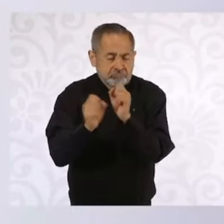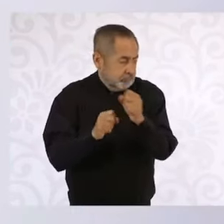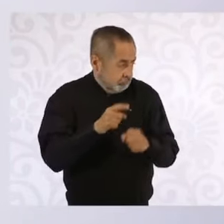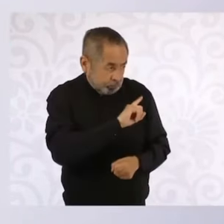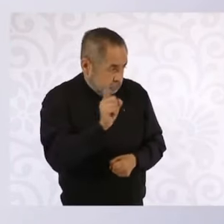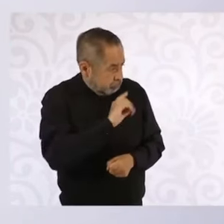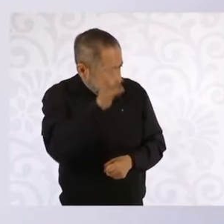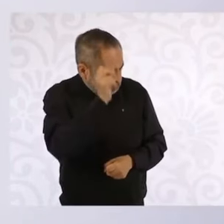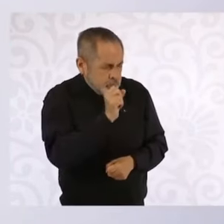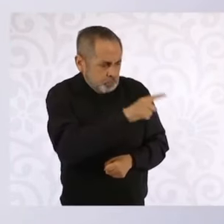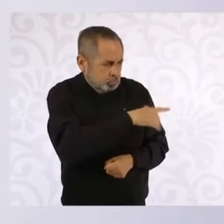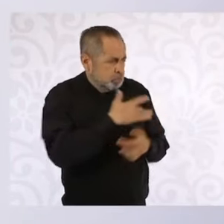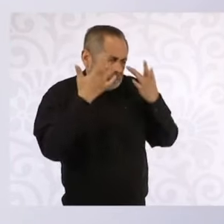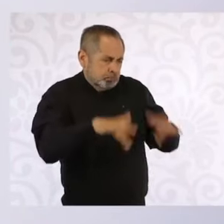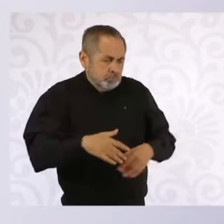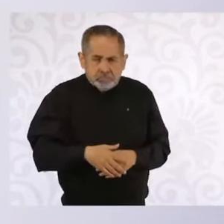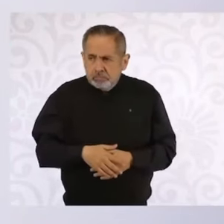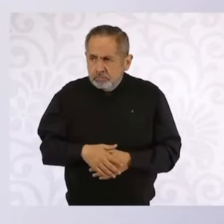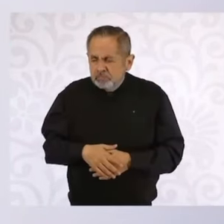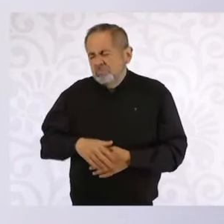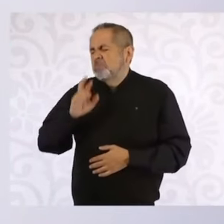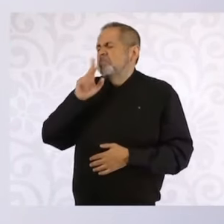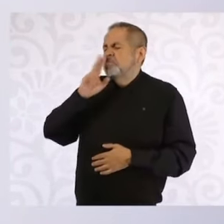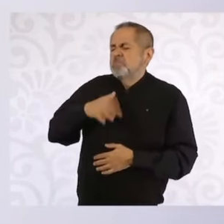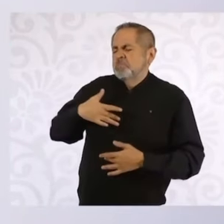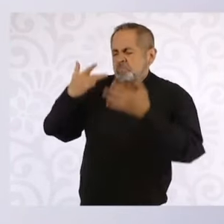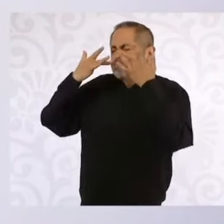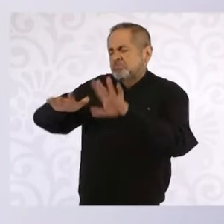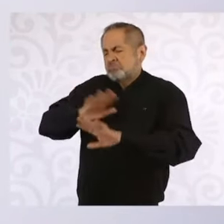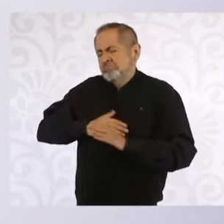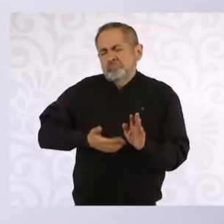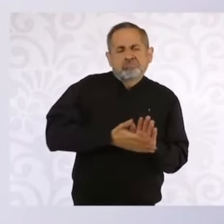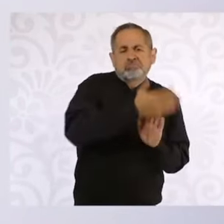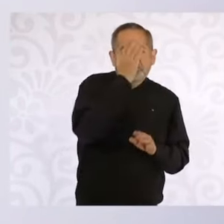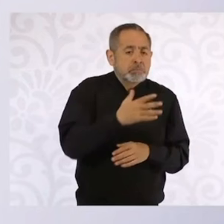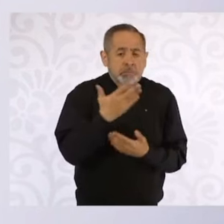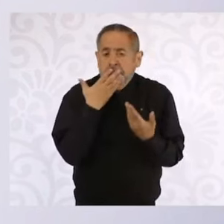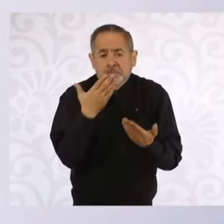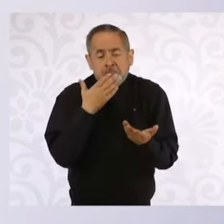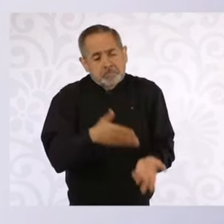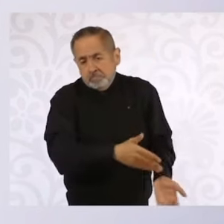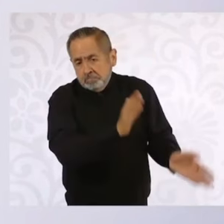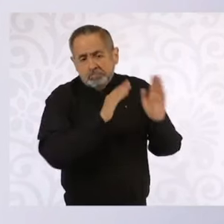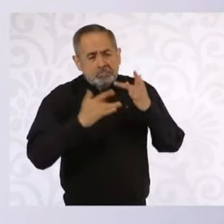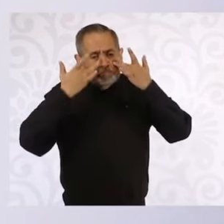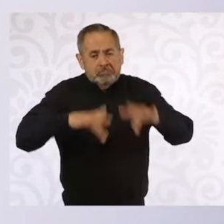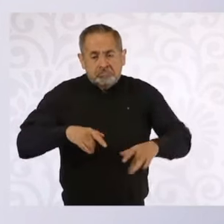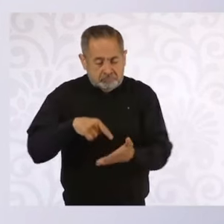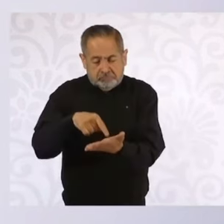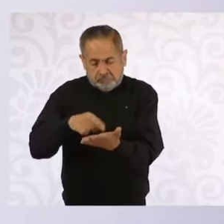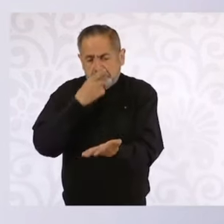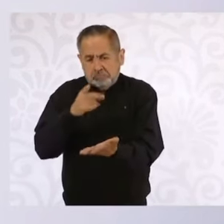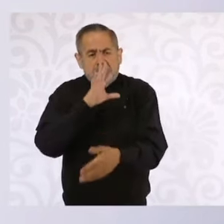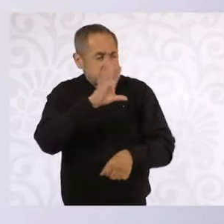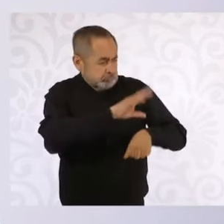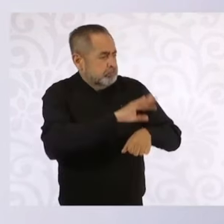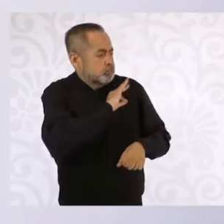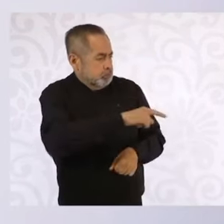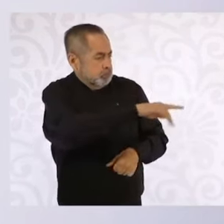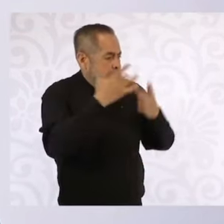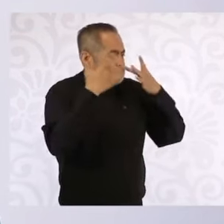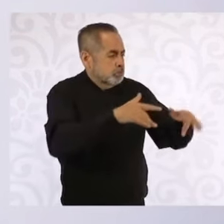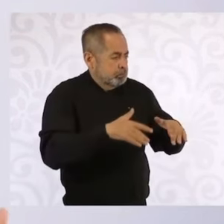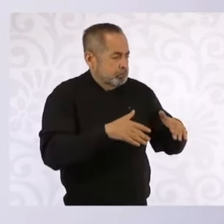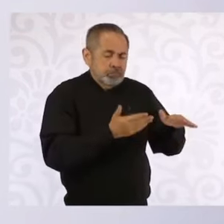Constitución, de renunciar. Están en todo su derecho y además es legal y es parte de la reforma constitucional. Pero lo que les estoy planteando es qué